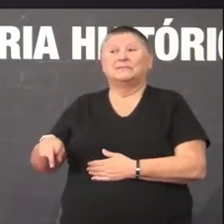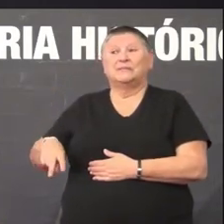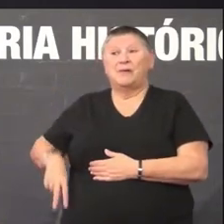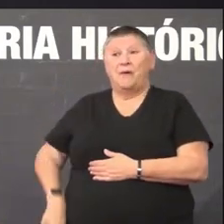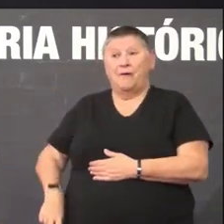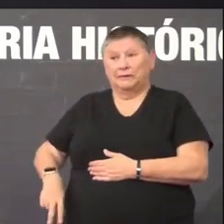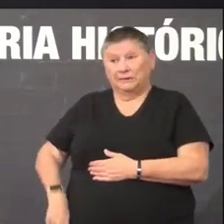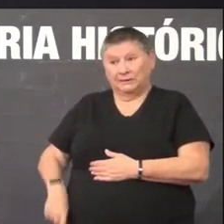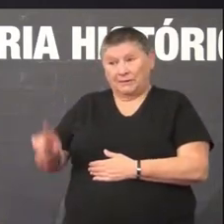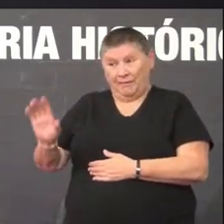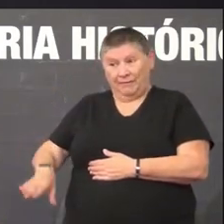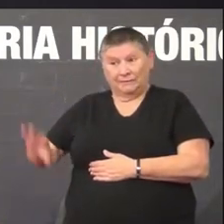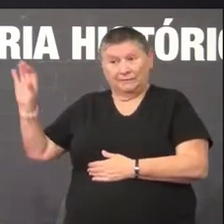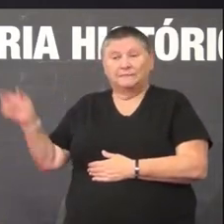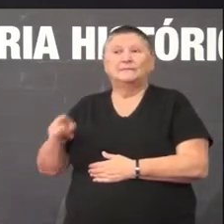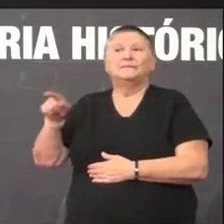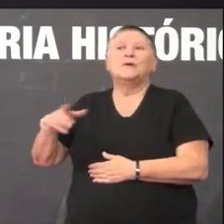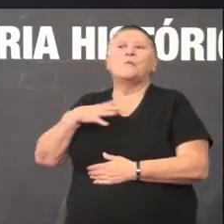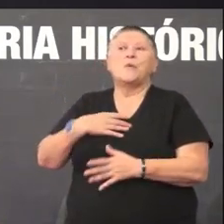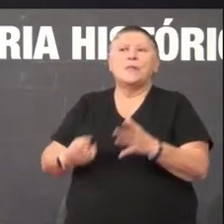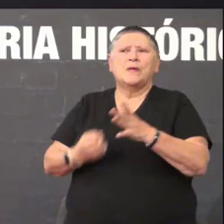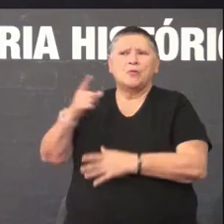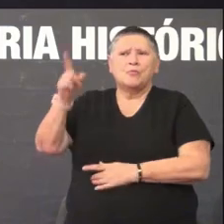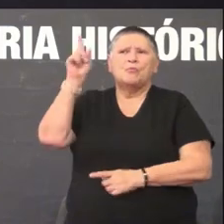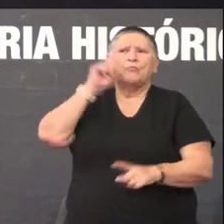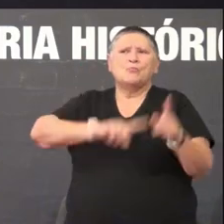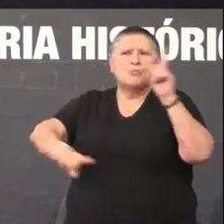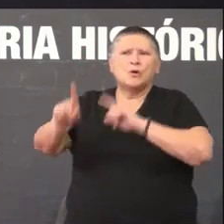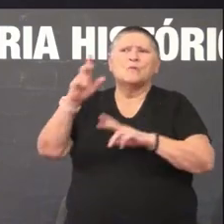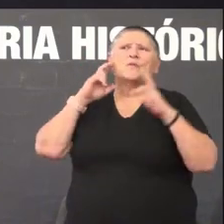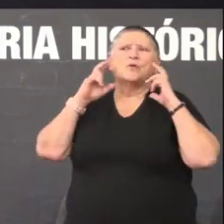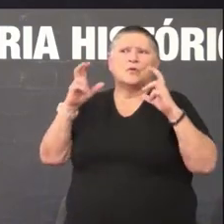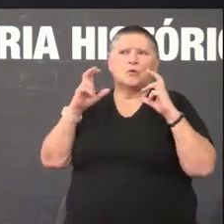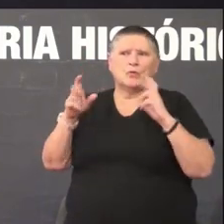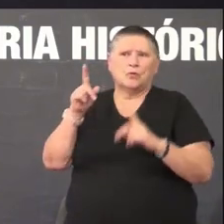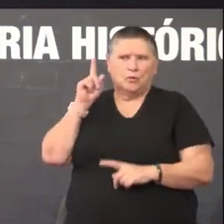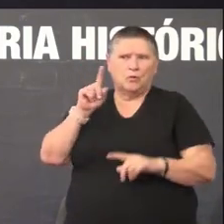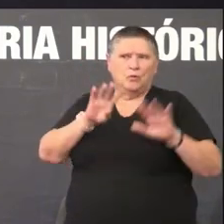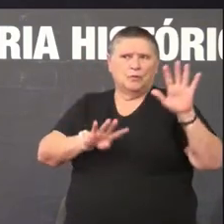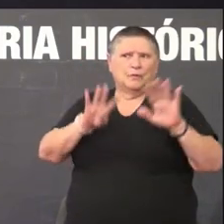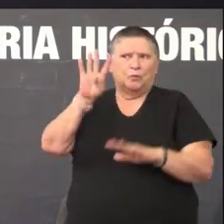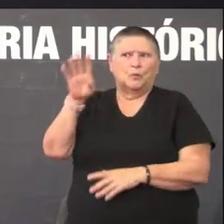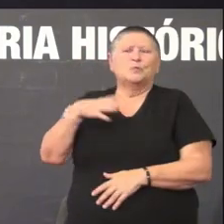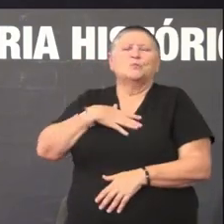problema a principios del de, año 2003-2004 o tal, no sé qué. Y entonces